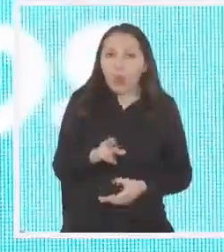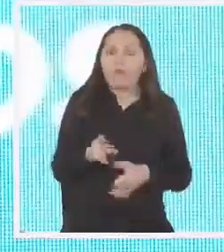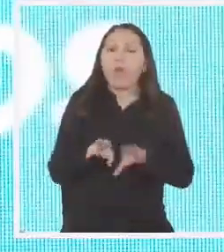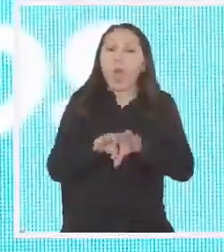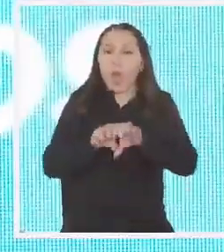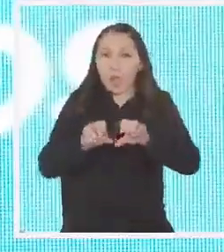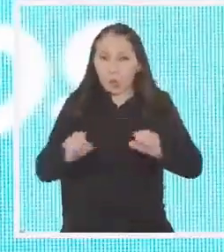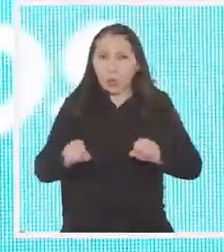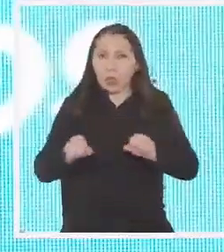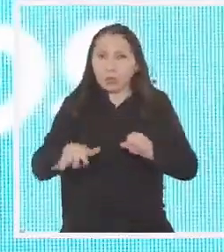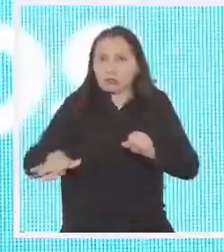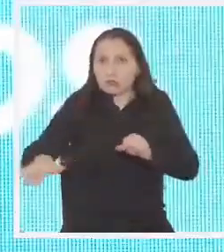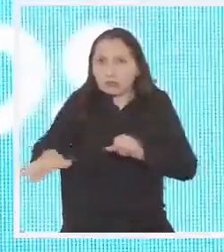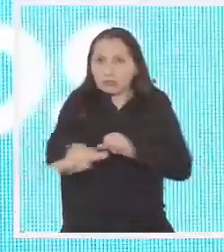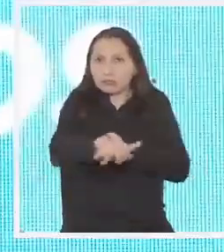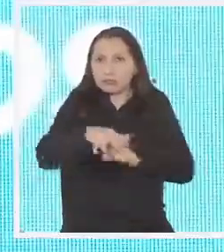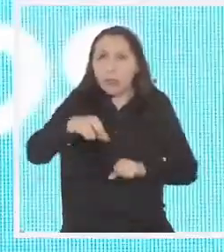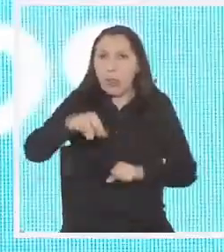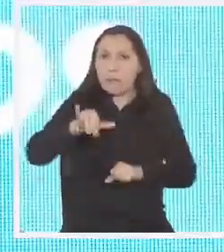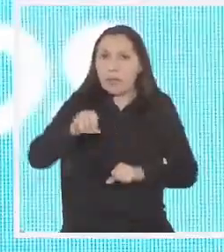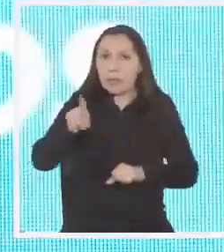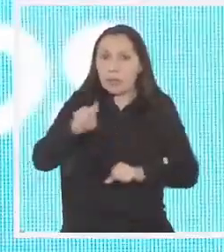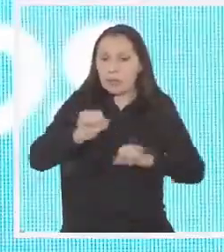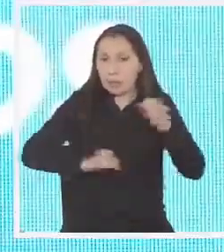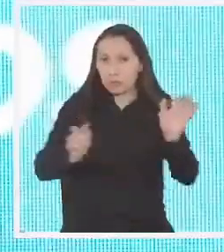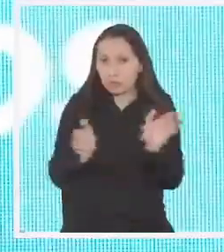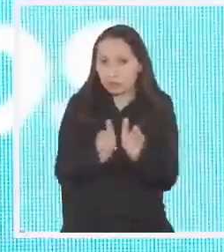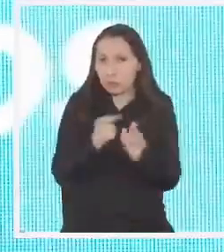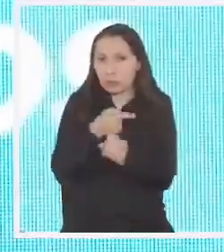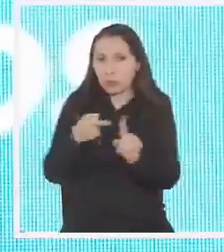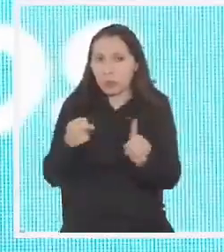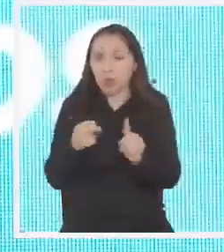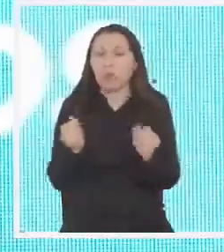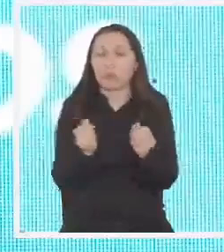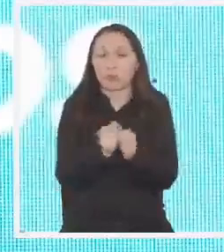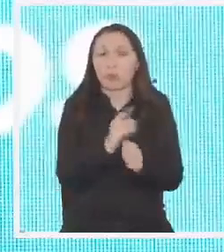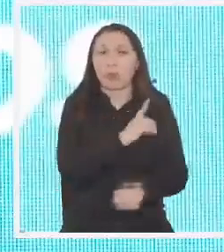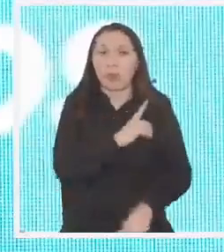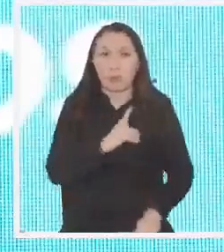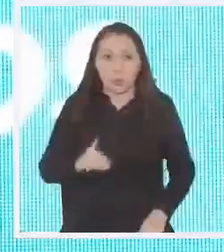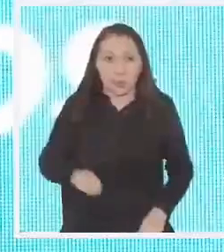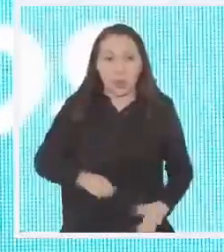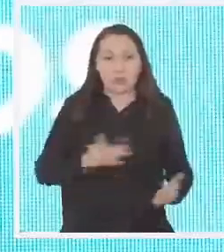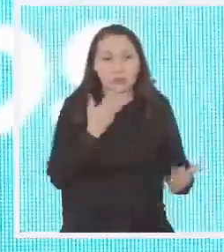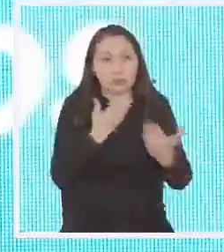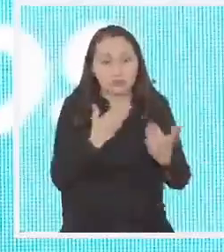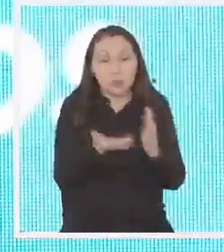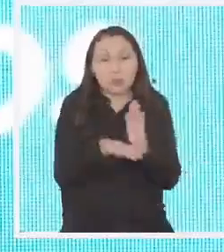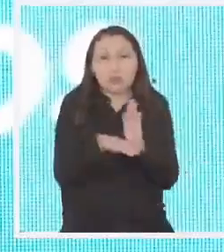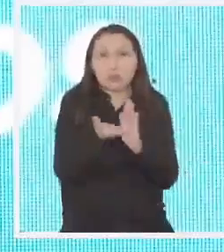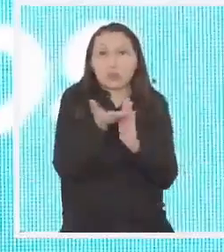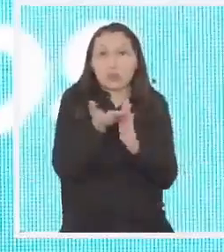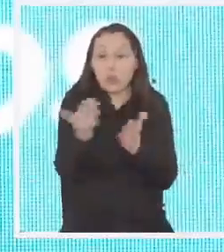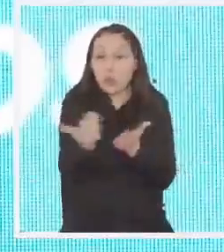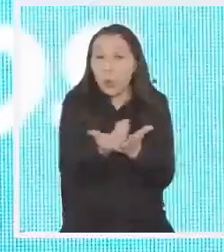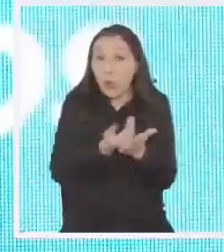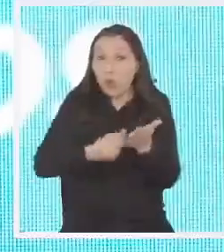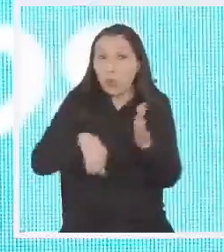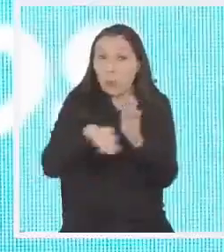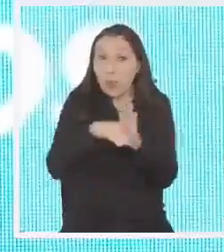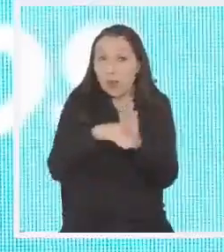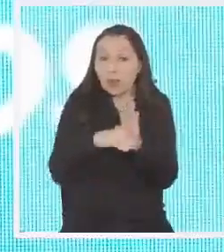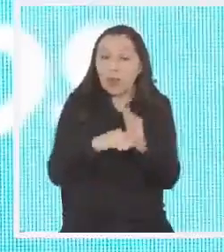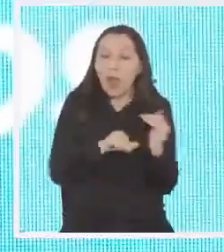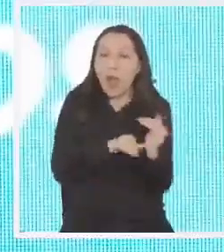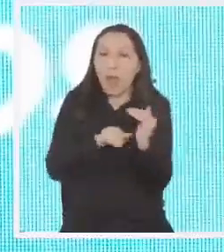llegando a un acuerdo con parte importante de las pymes, que fue el acuerdo que se llegó en la Cámara de Diputados, para que el aumento del sueldo mínimo venga también con